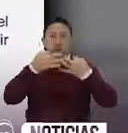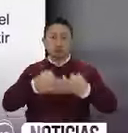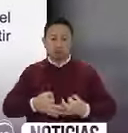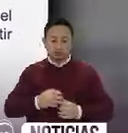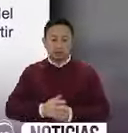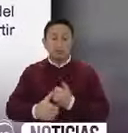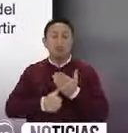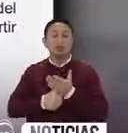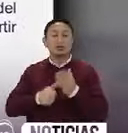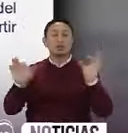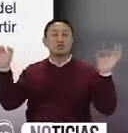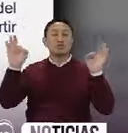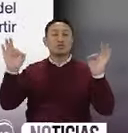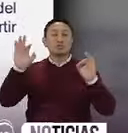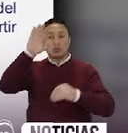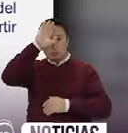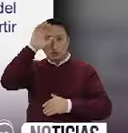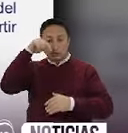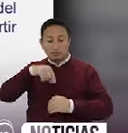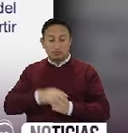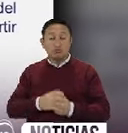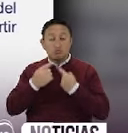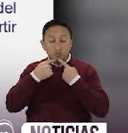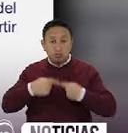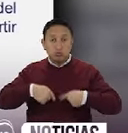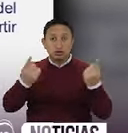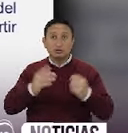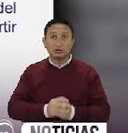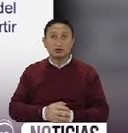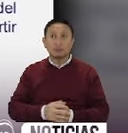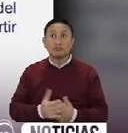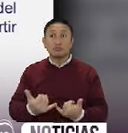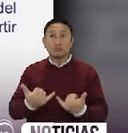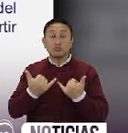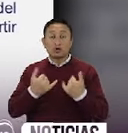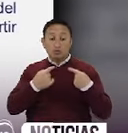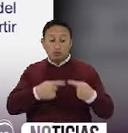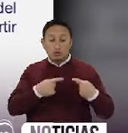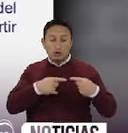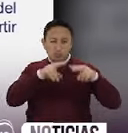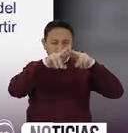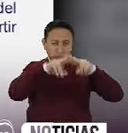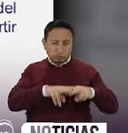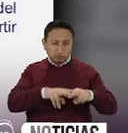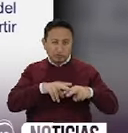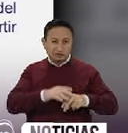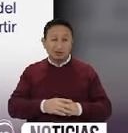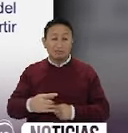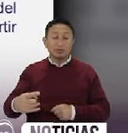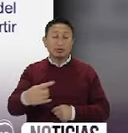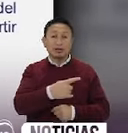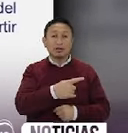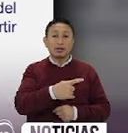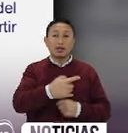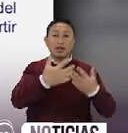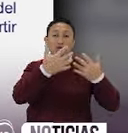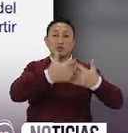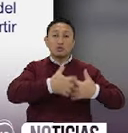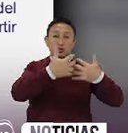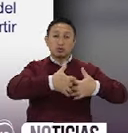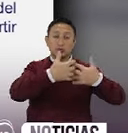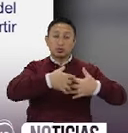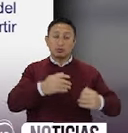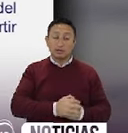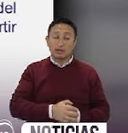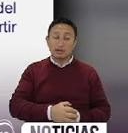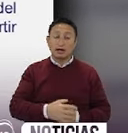el Ministerio de Energía y Minas informa a la ciudadanía que tras el monitoreo constante de las condiciones hidrológicas en las zonas